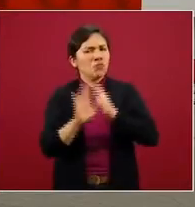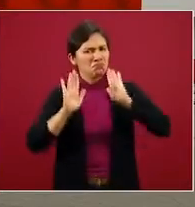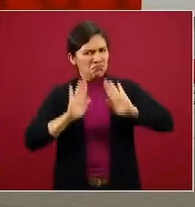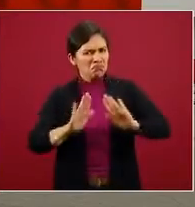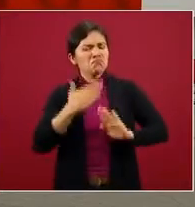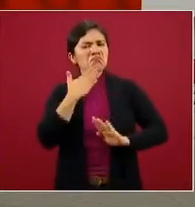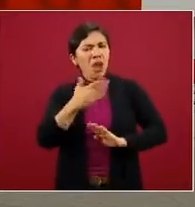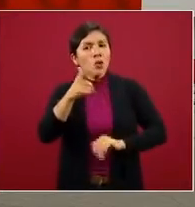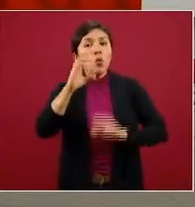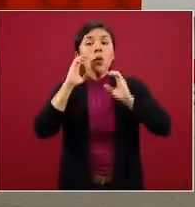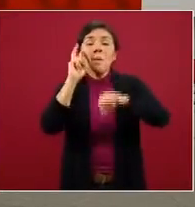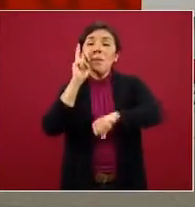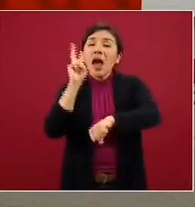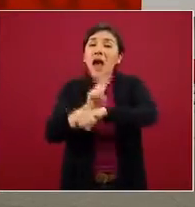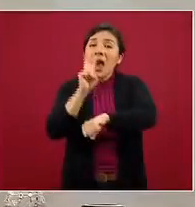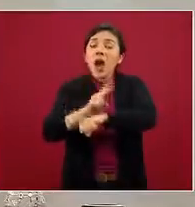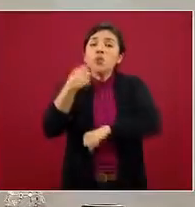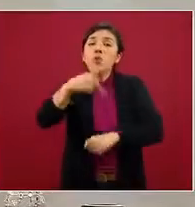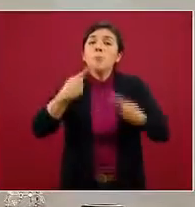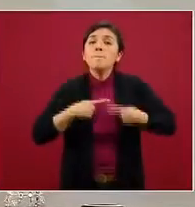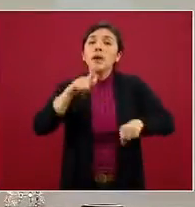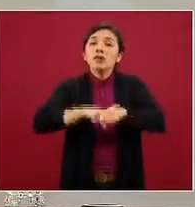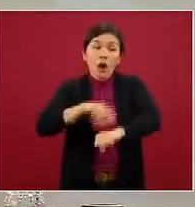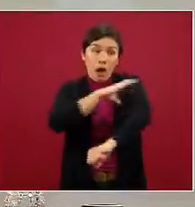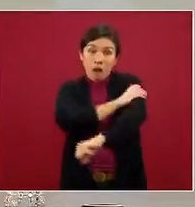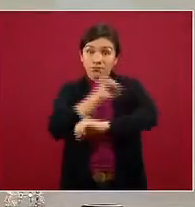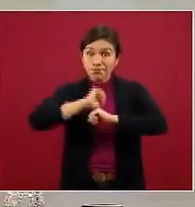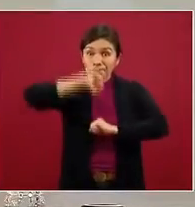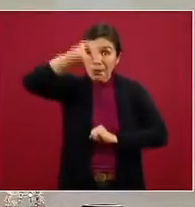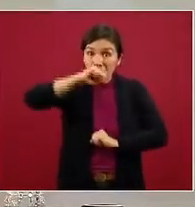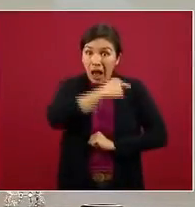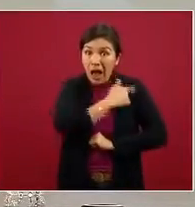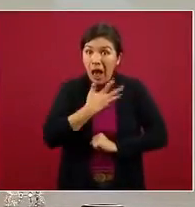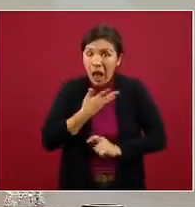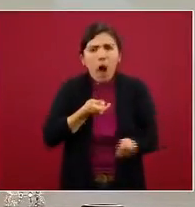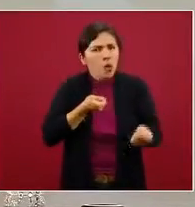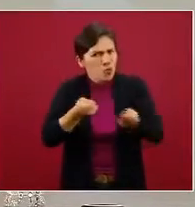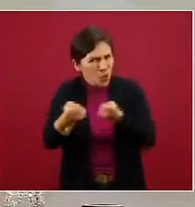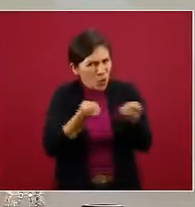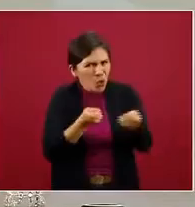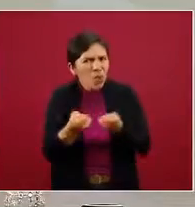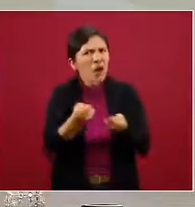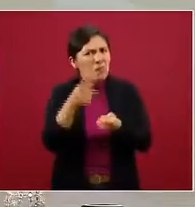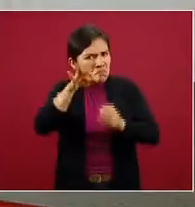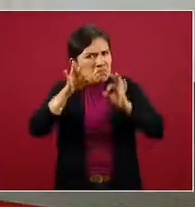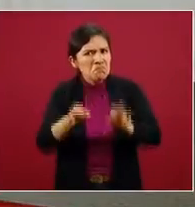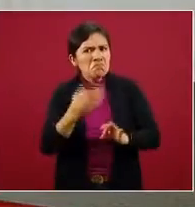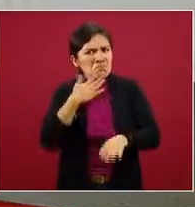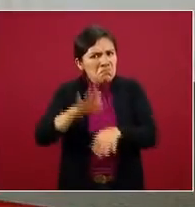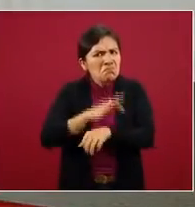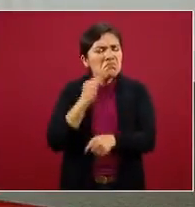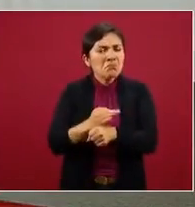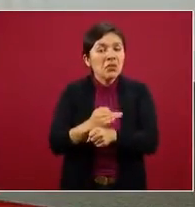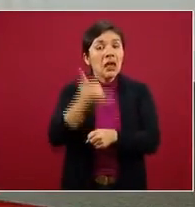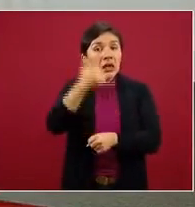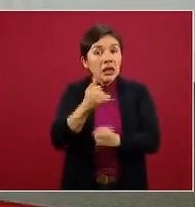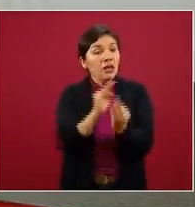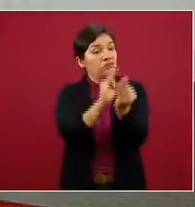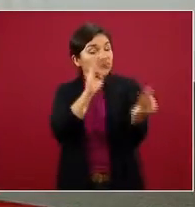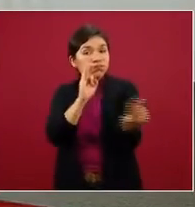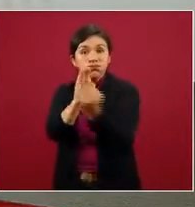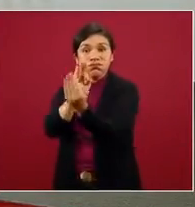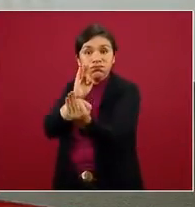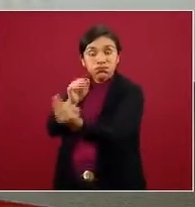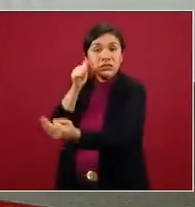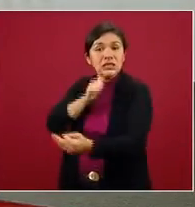niveles de glucosa en sangre correctos, si tienes una presión arterial controlada y adecuada y mantienes sana distancia,